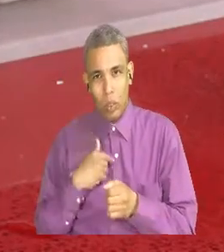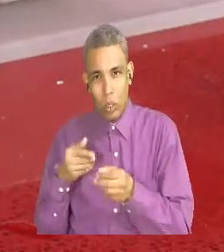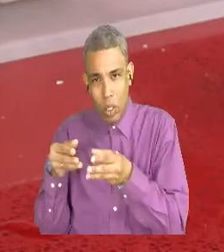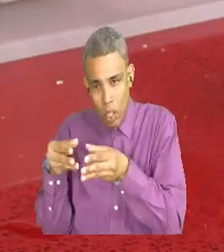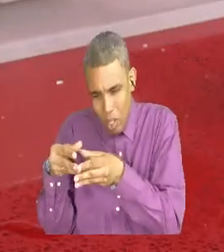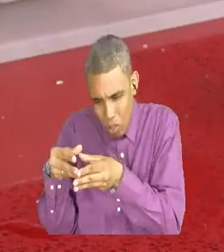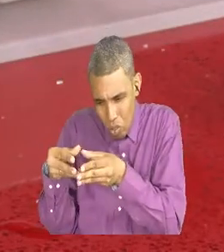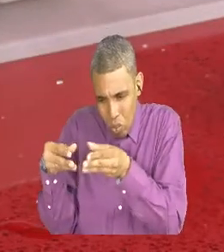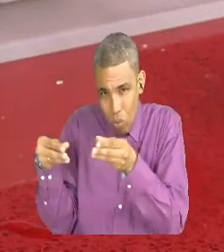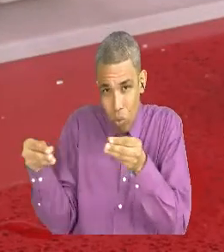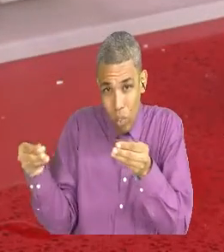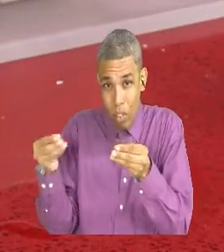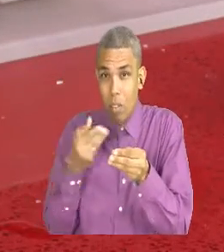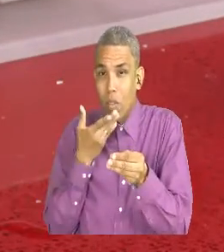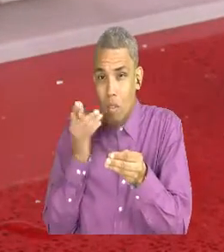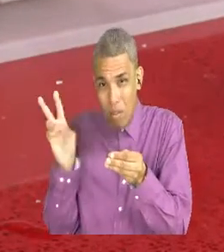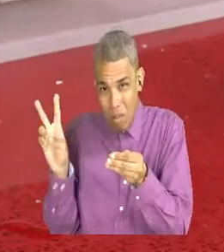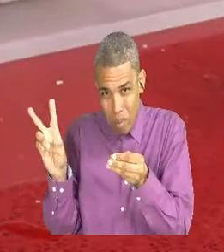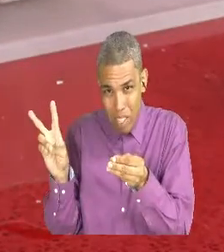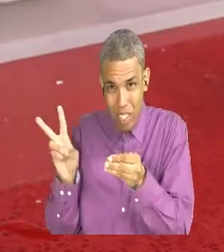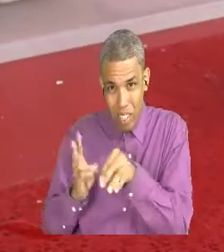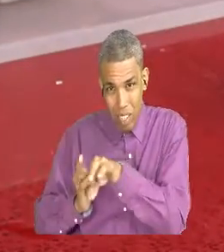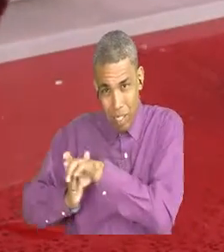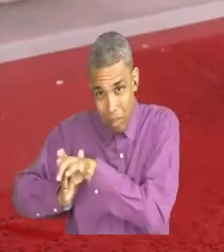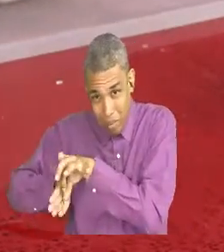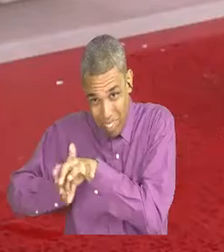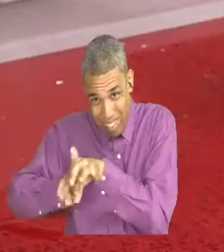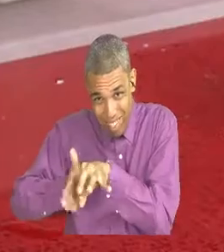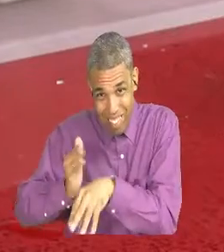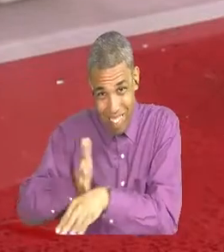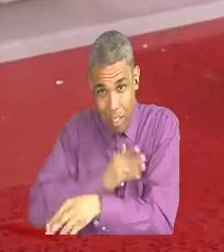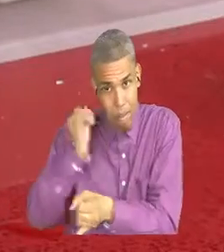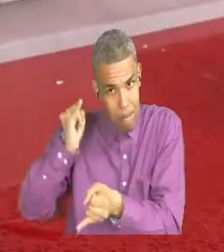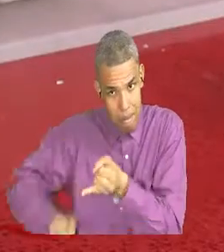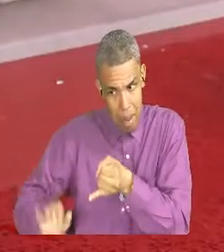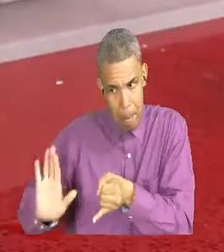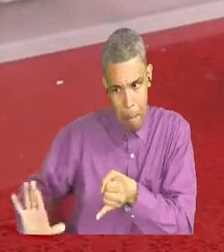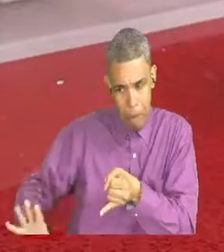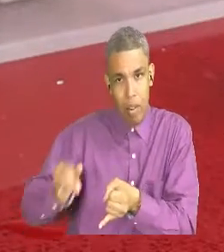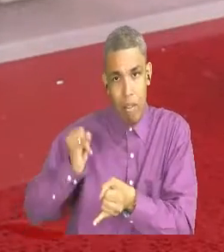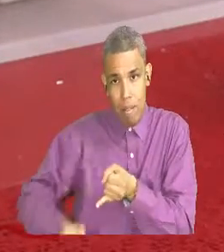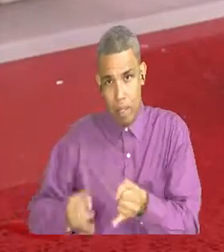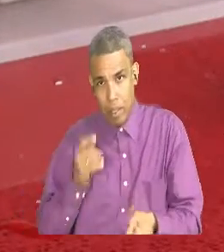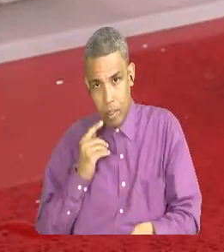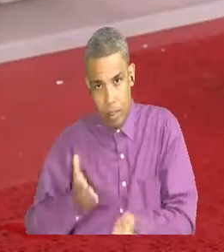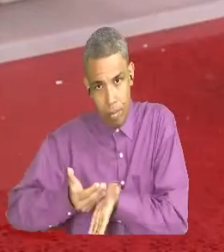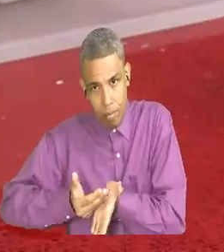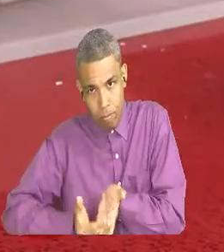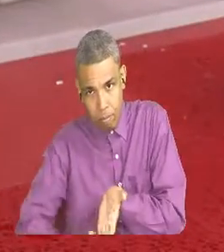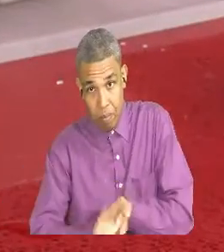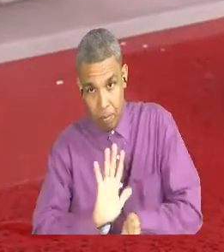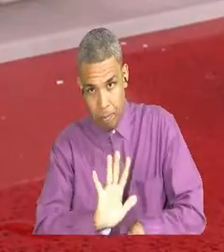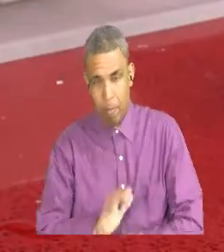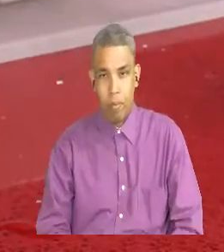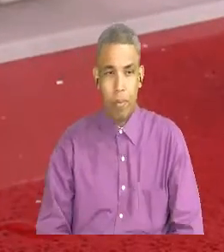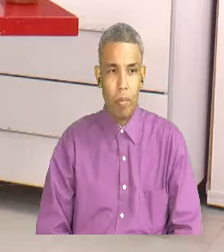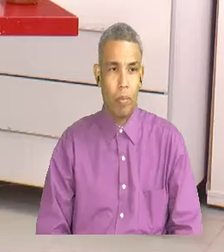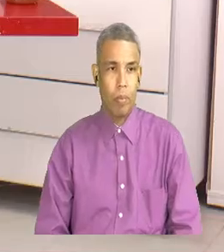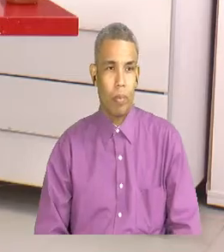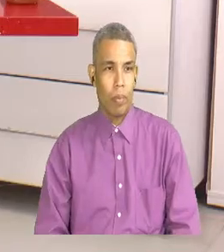no es tan, ajá, tan durito, es algo tierno. Entonces acá, ¿cuál es la